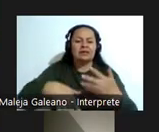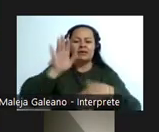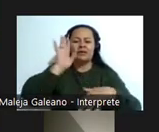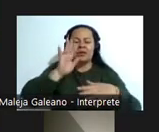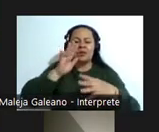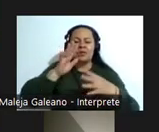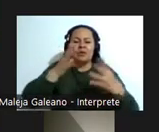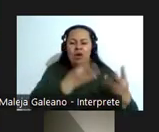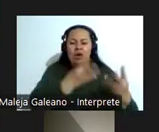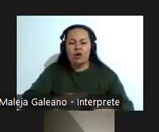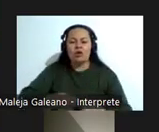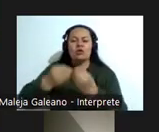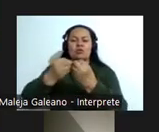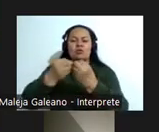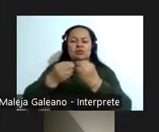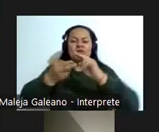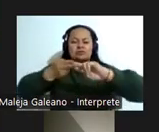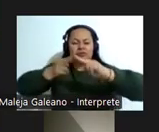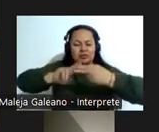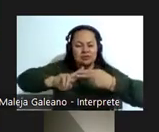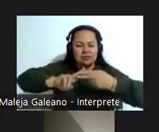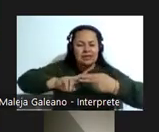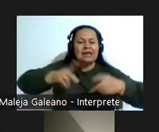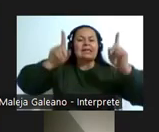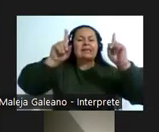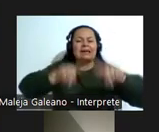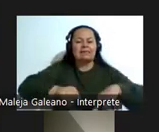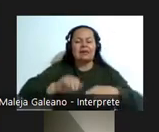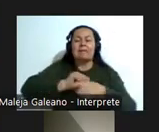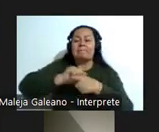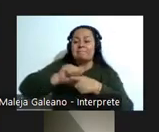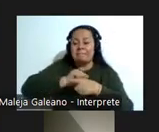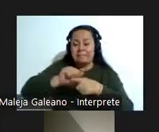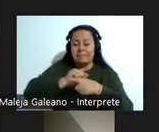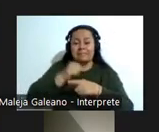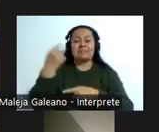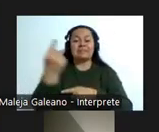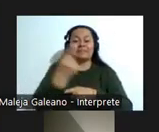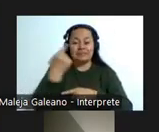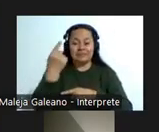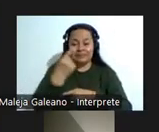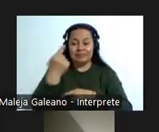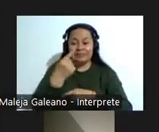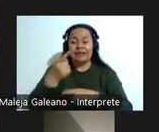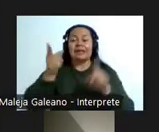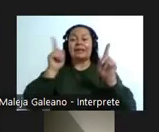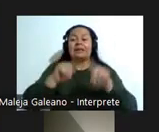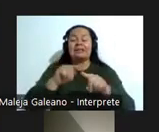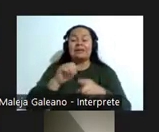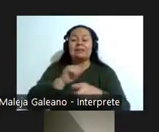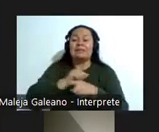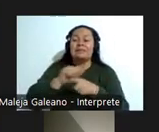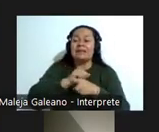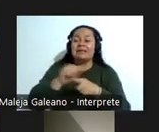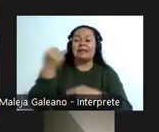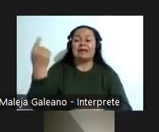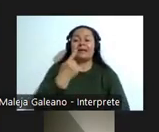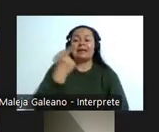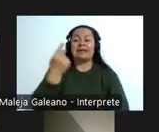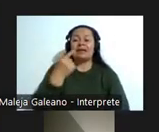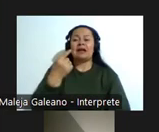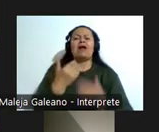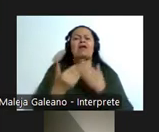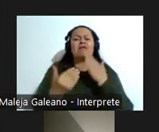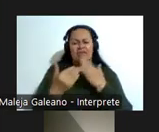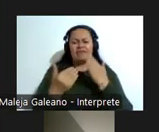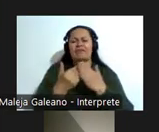entre los aliados y aliades. Y es una práctica muy común. Y es una práctica muy común porque es muy fácil llegar a ese